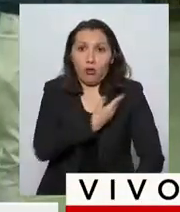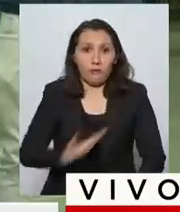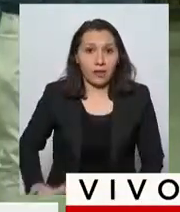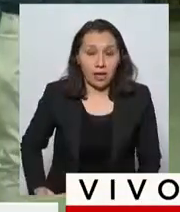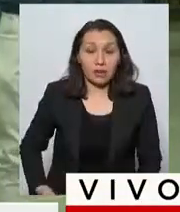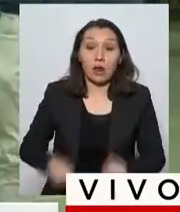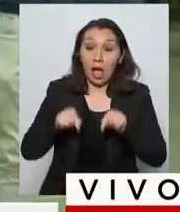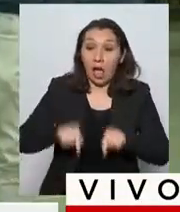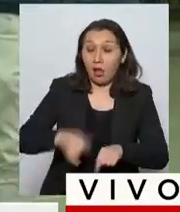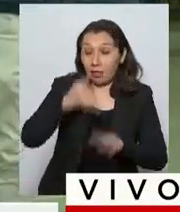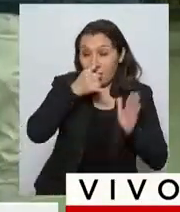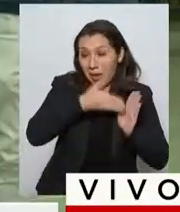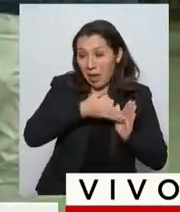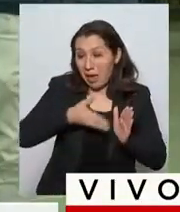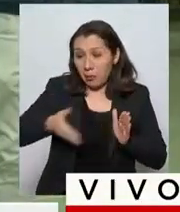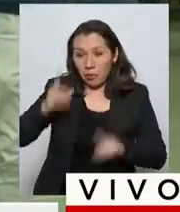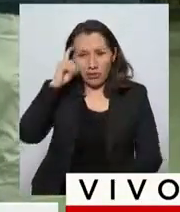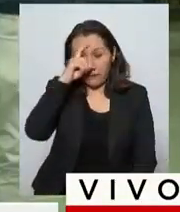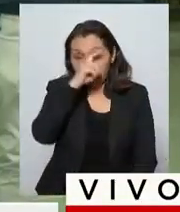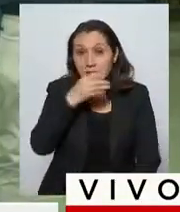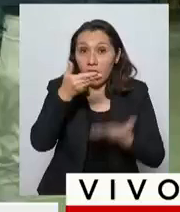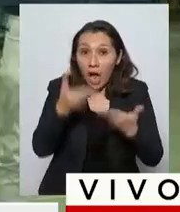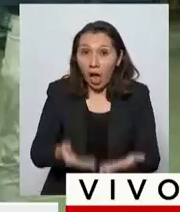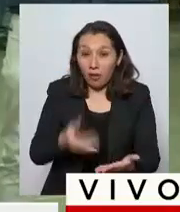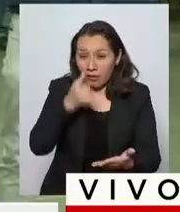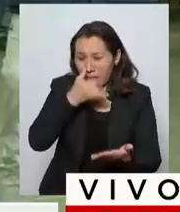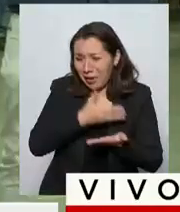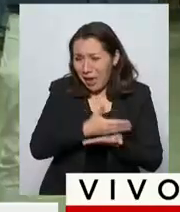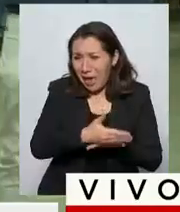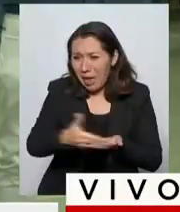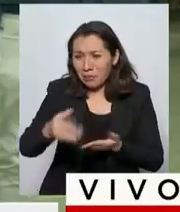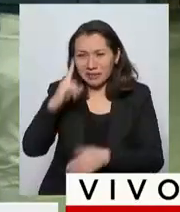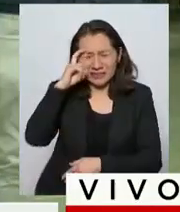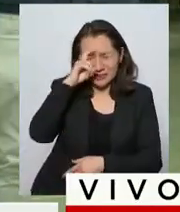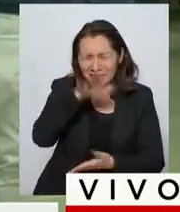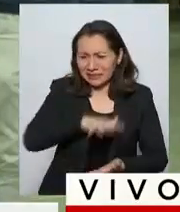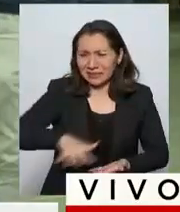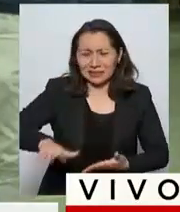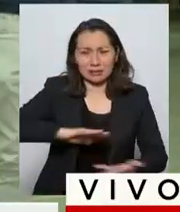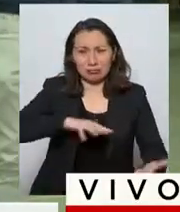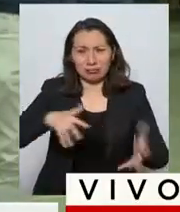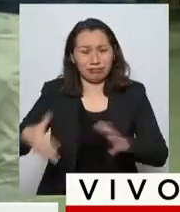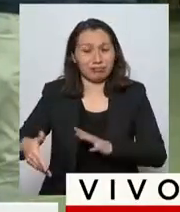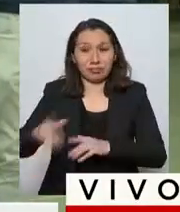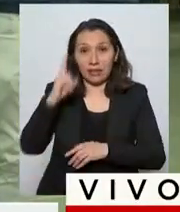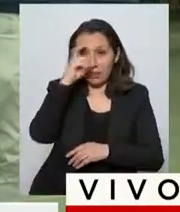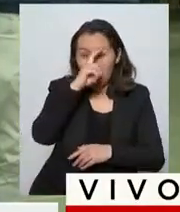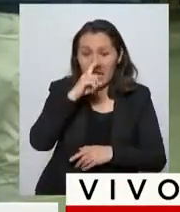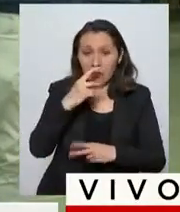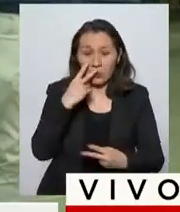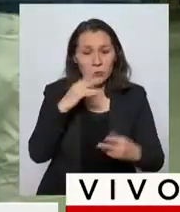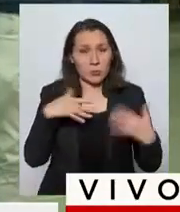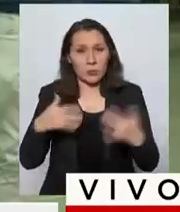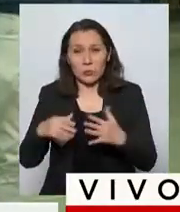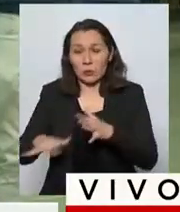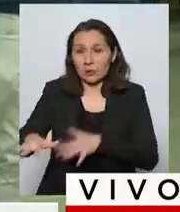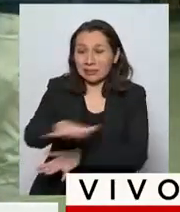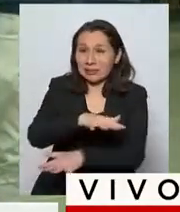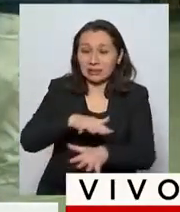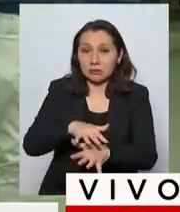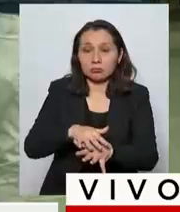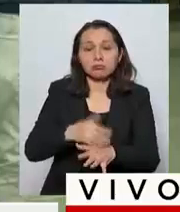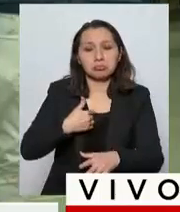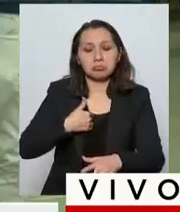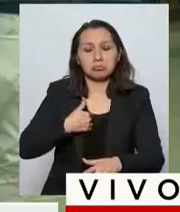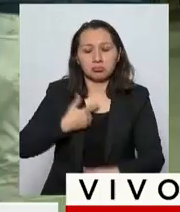En estos tiempos difíciles, en estos tiempos de dificultades, en estos tiempos de adversidad, tengo la